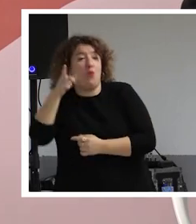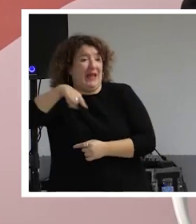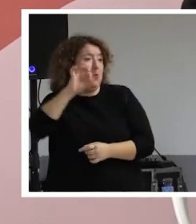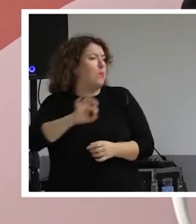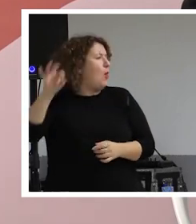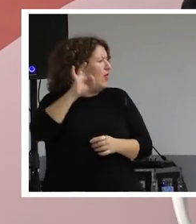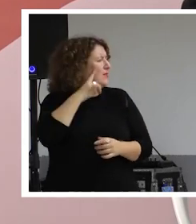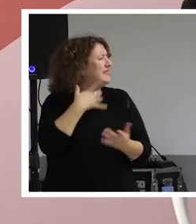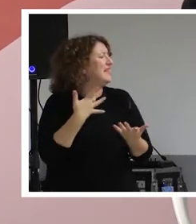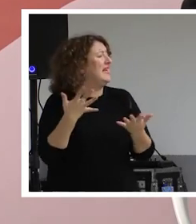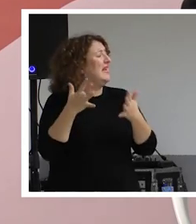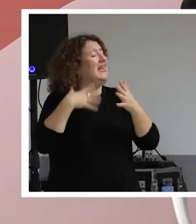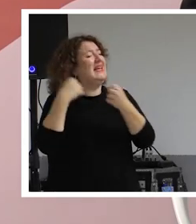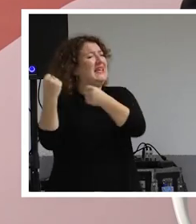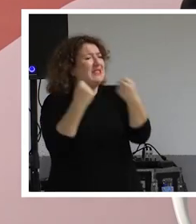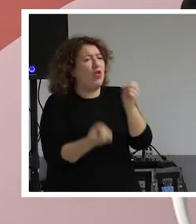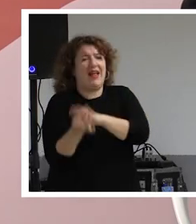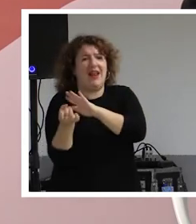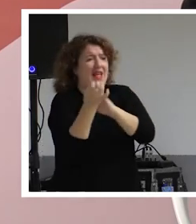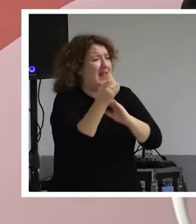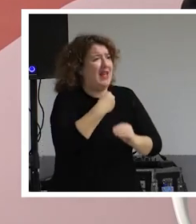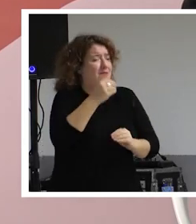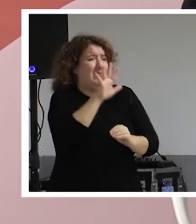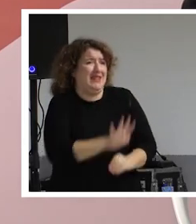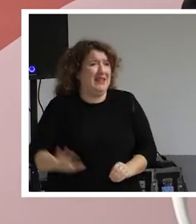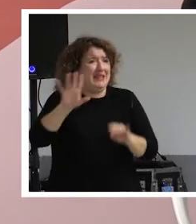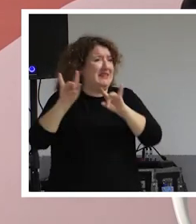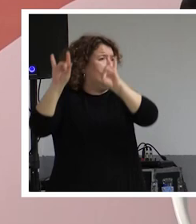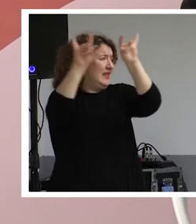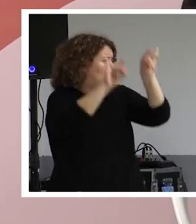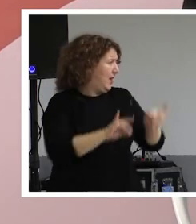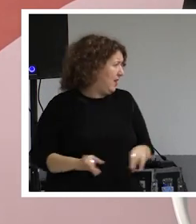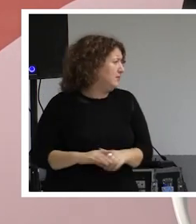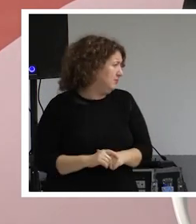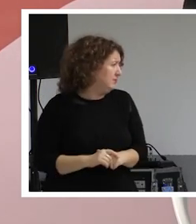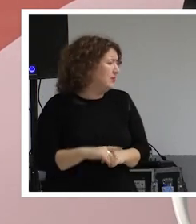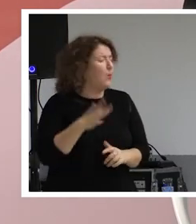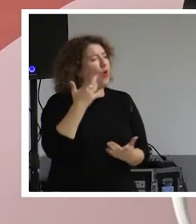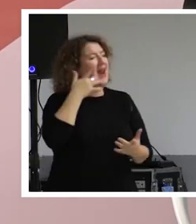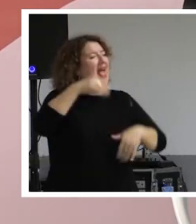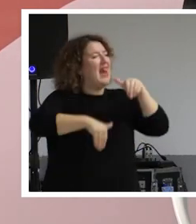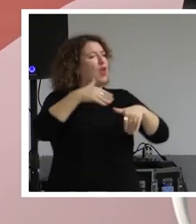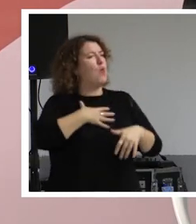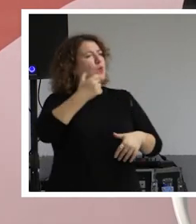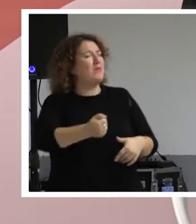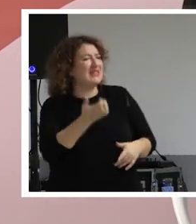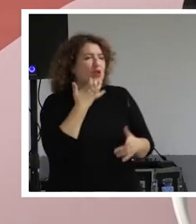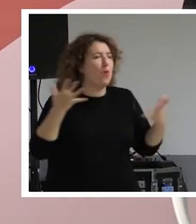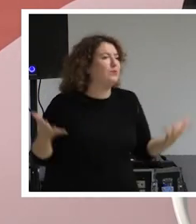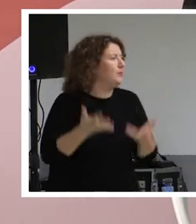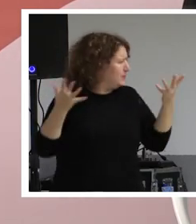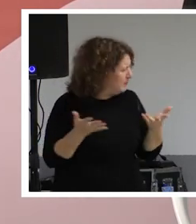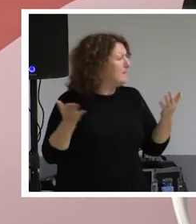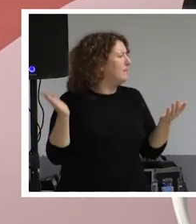un sistema presidencial que es algo no muy frecuente por tanto me parece a mí que Que bueno que la enseñanza un poco pensando en podemos es que hay que